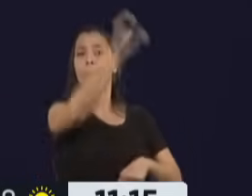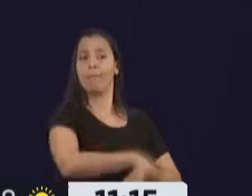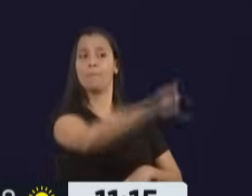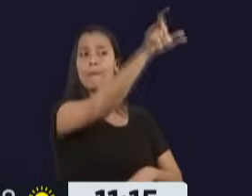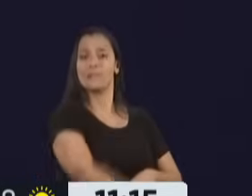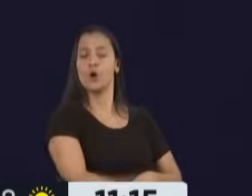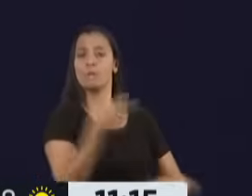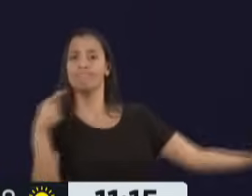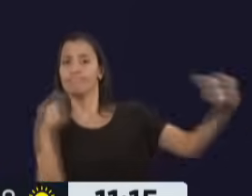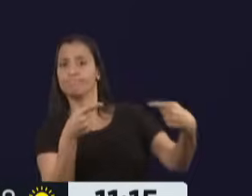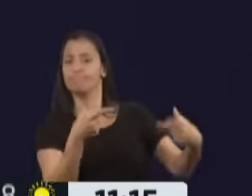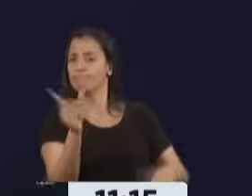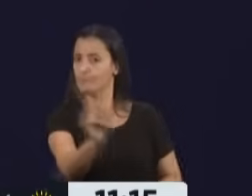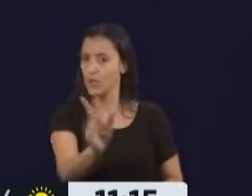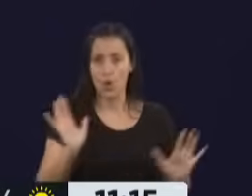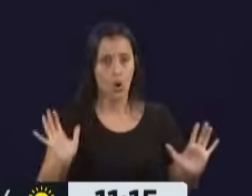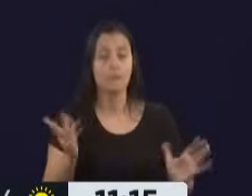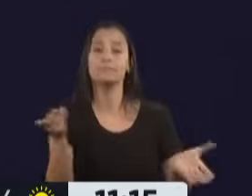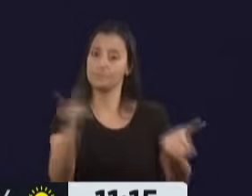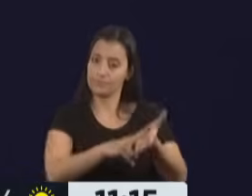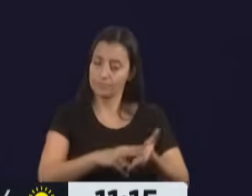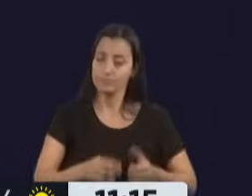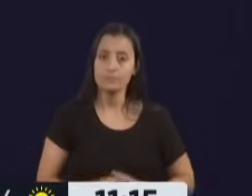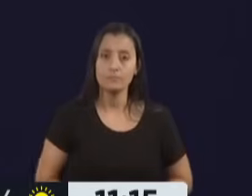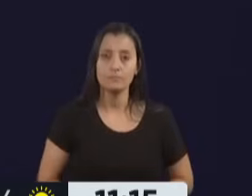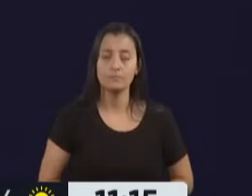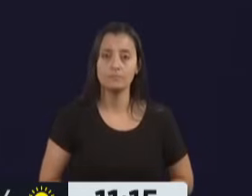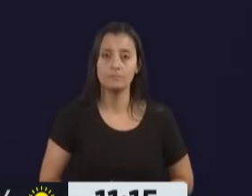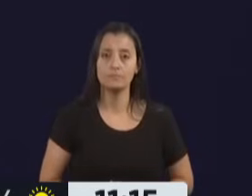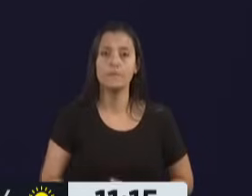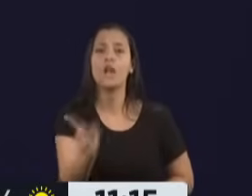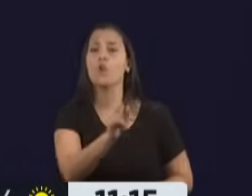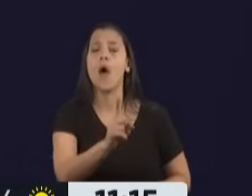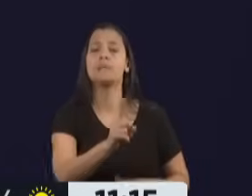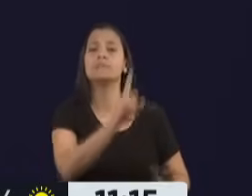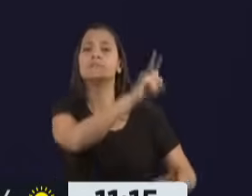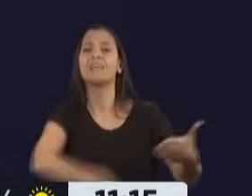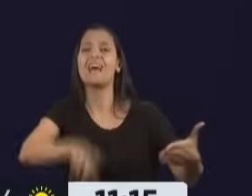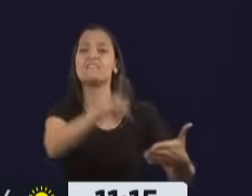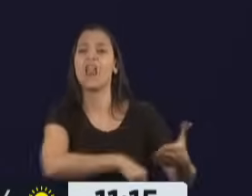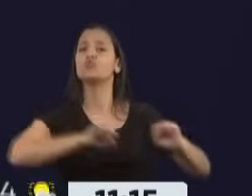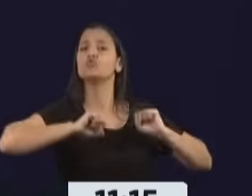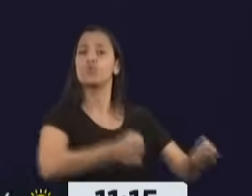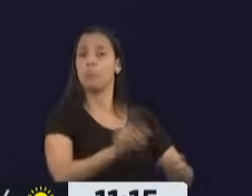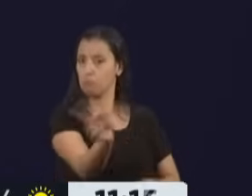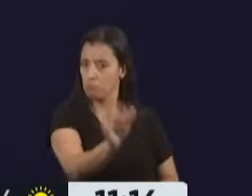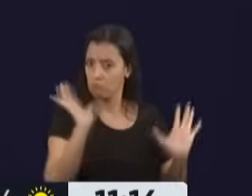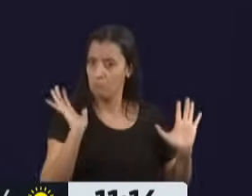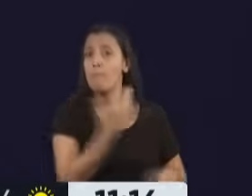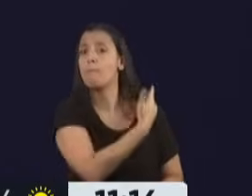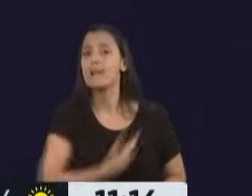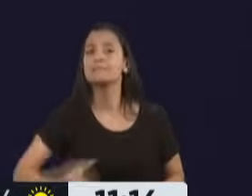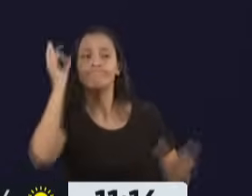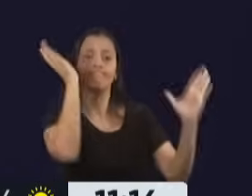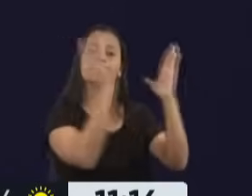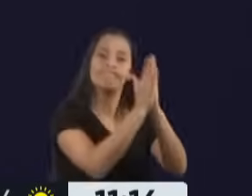niego rotundamente, eso no pasó. De hecho, te repito, no se canceló, sino que simplemente el presidente envió sus